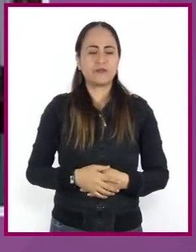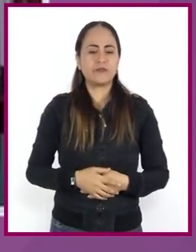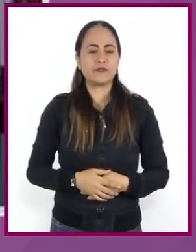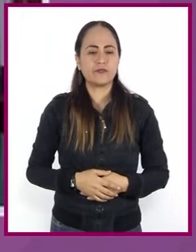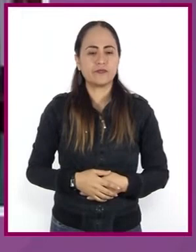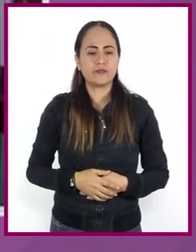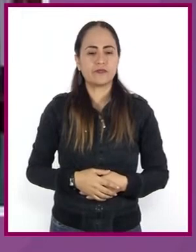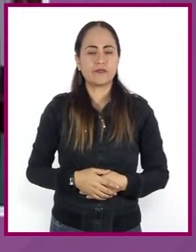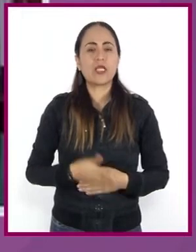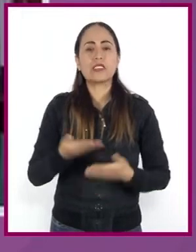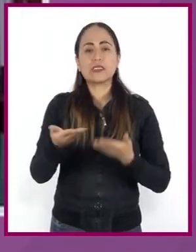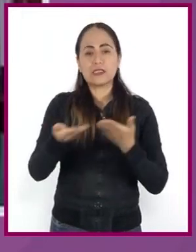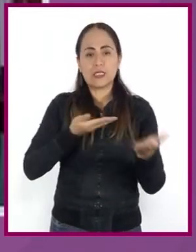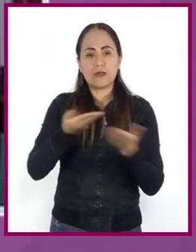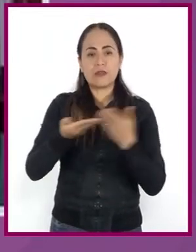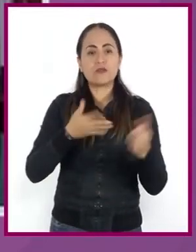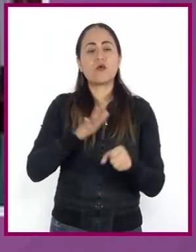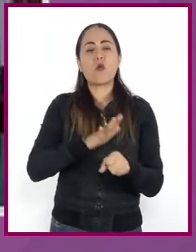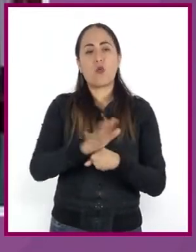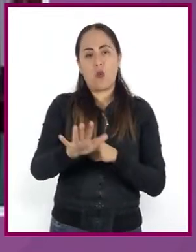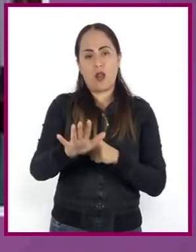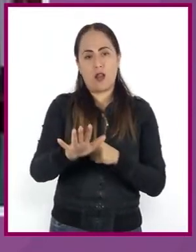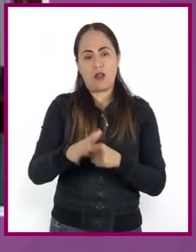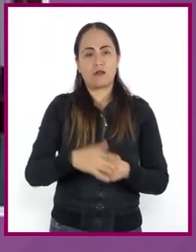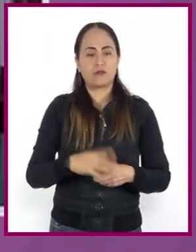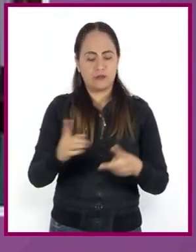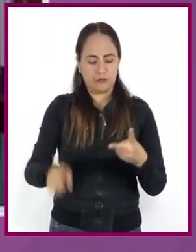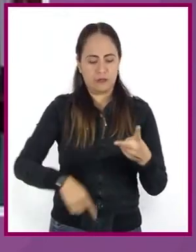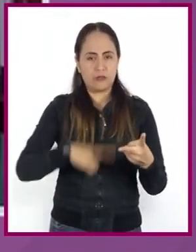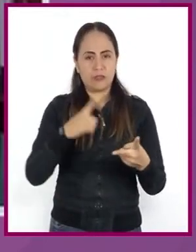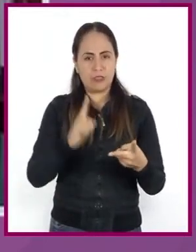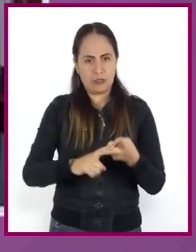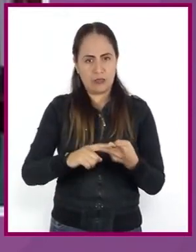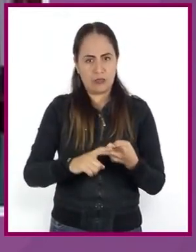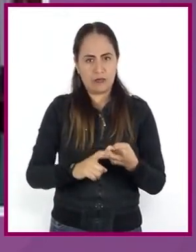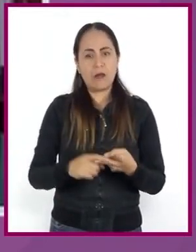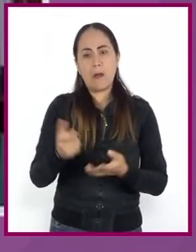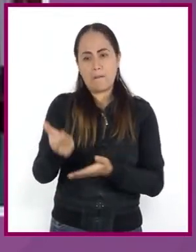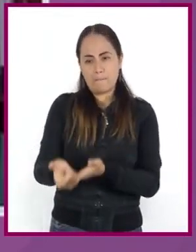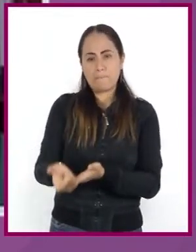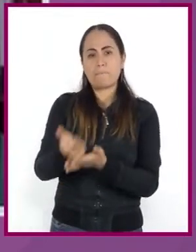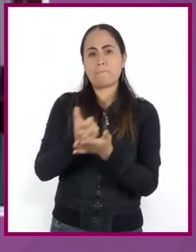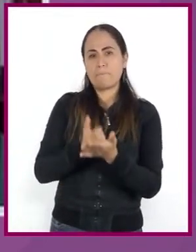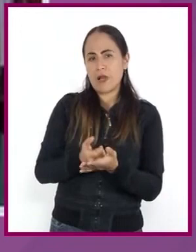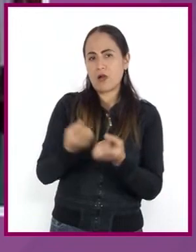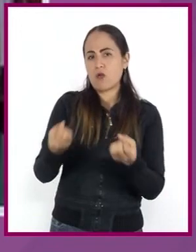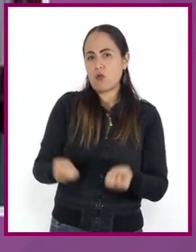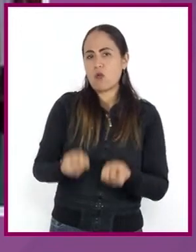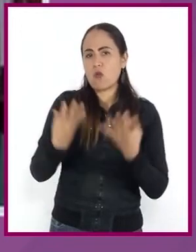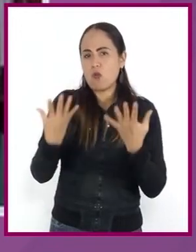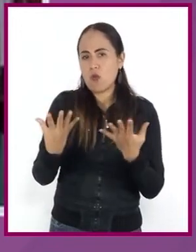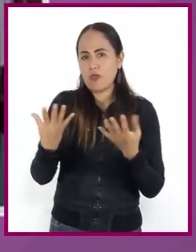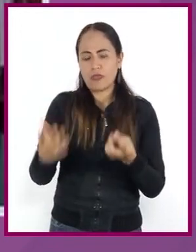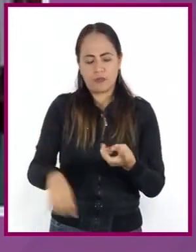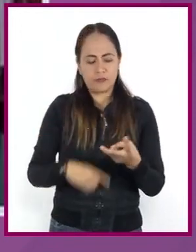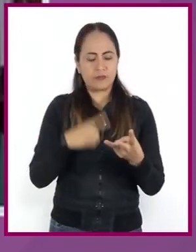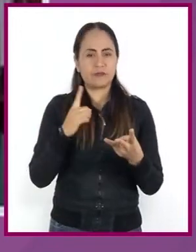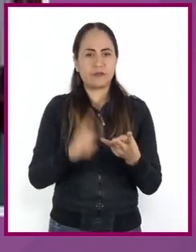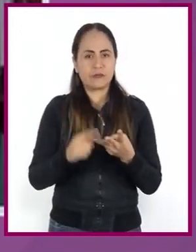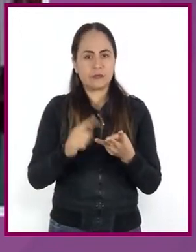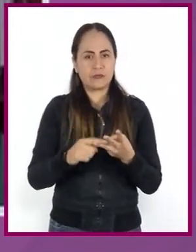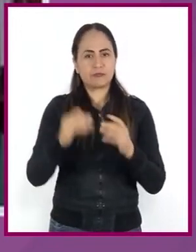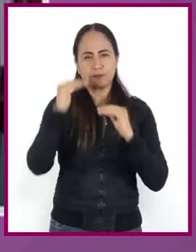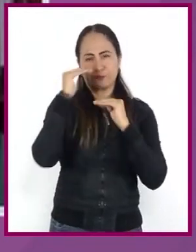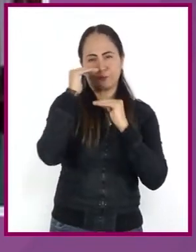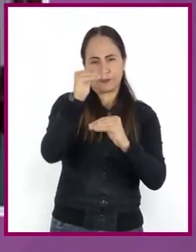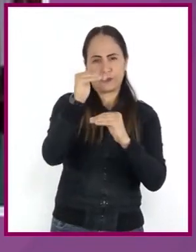el servicio a prestar, la contraprestación o pago por dicho servicio y las